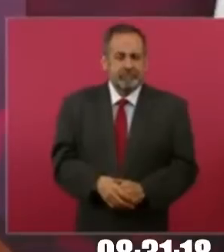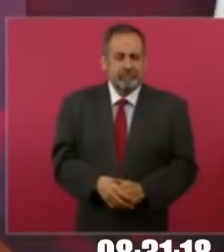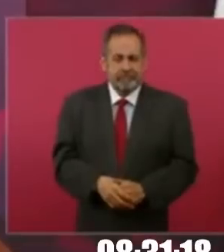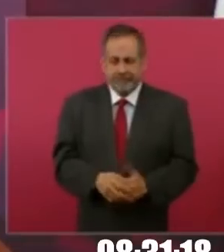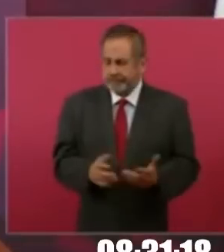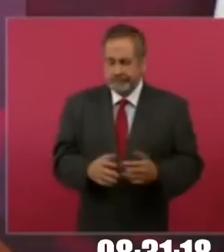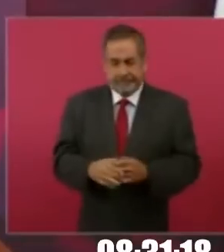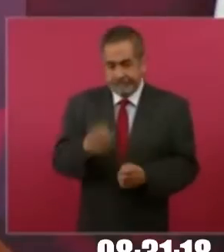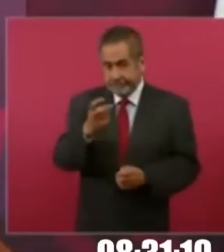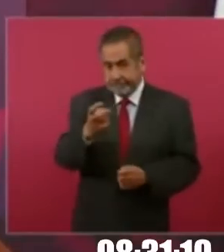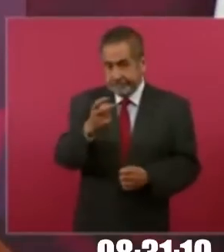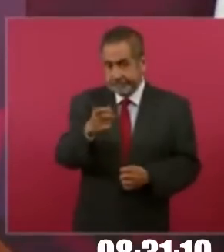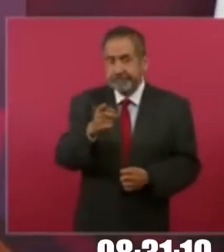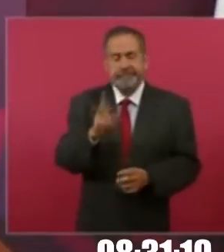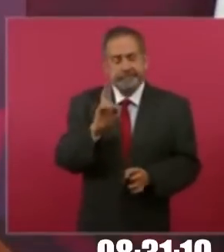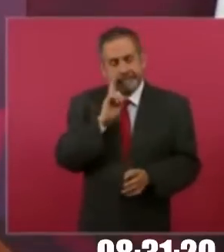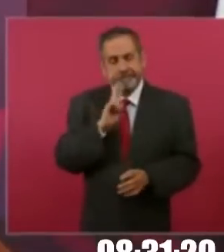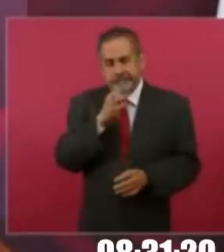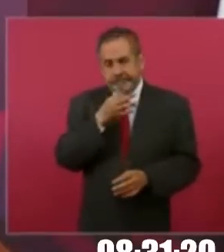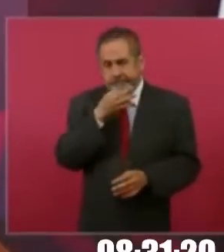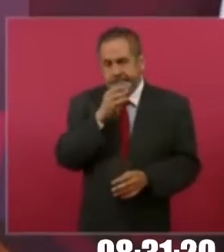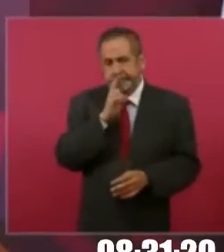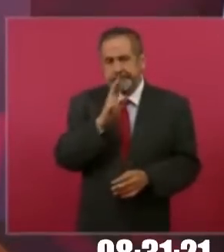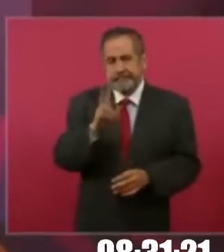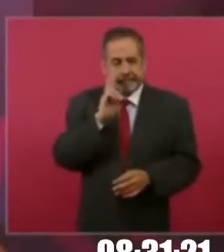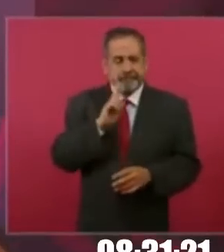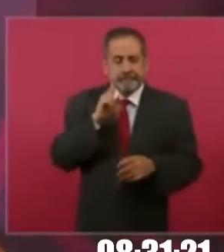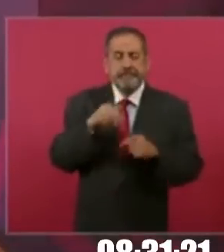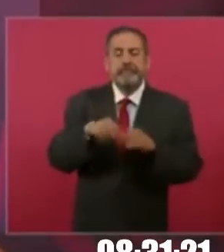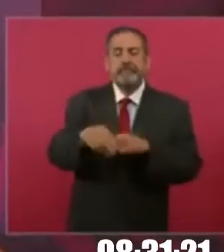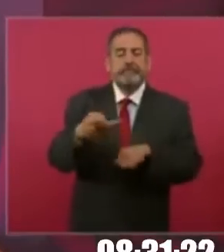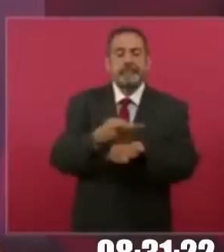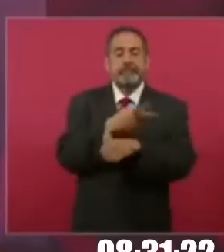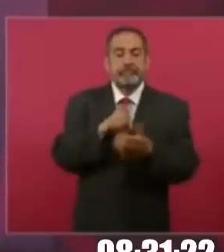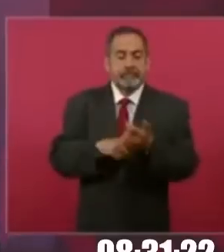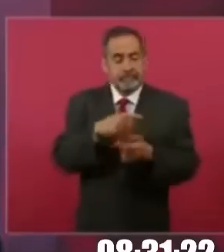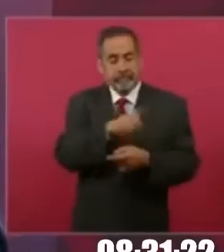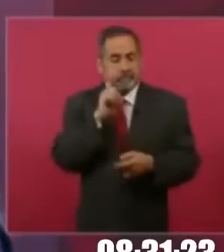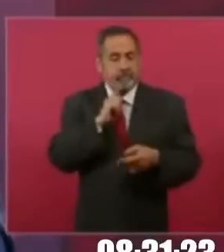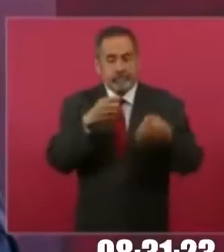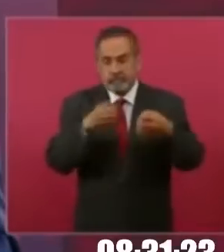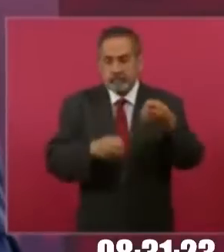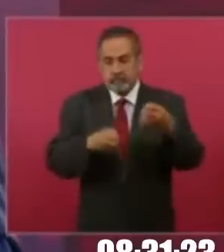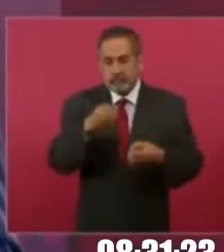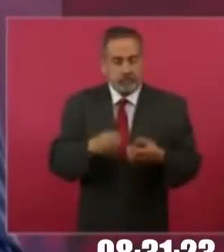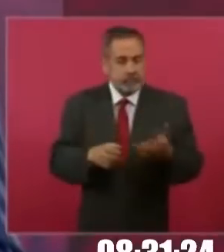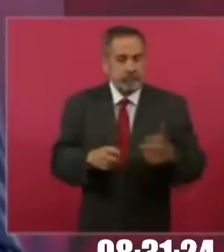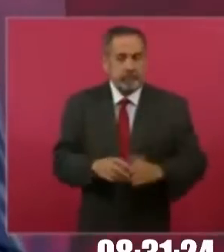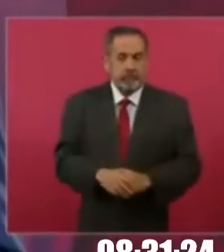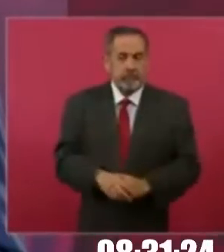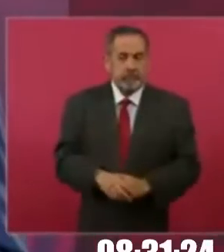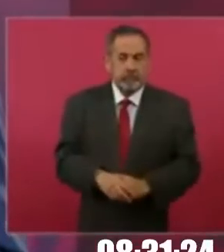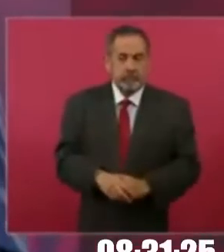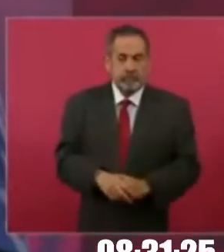Entonces eso es lo que puedo comentarte sobre la juez y